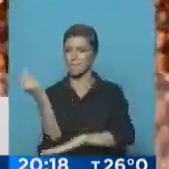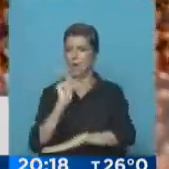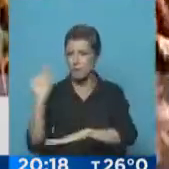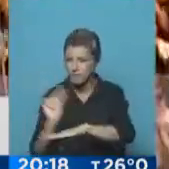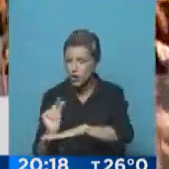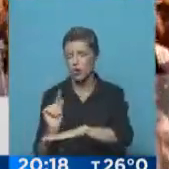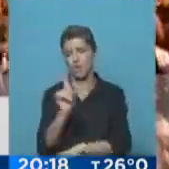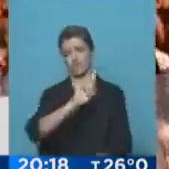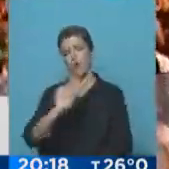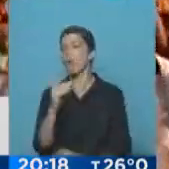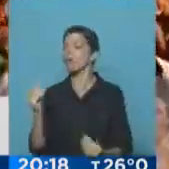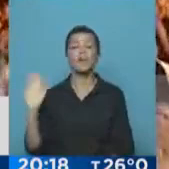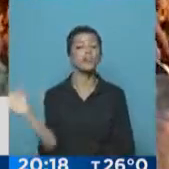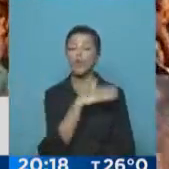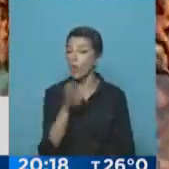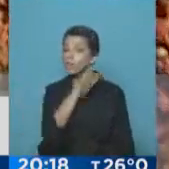porque habían ido a votar